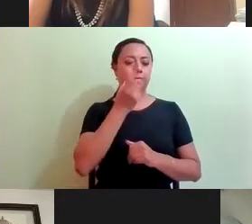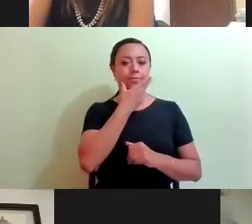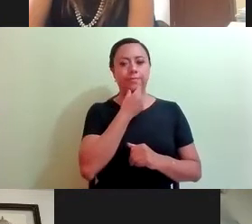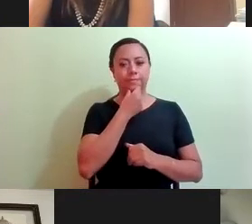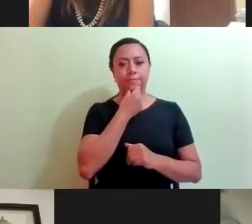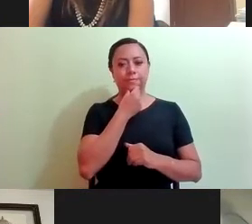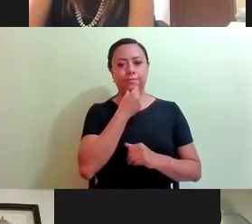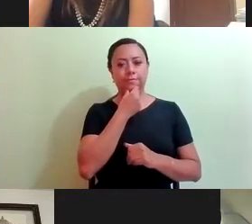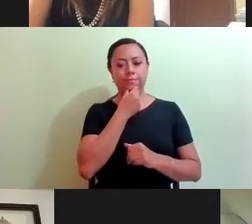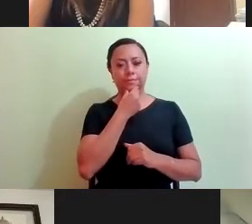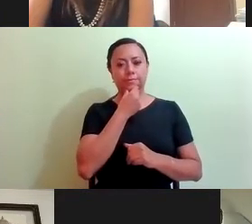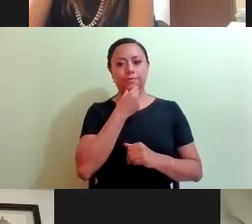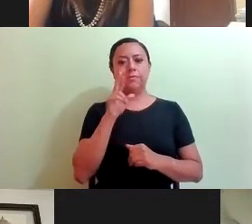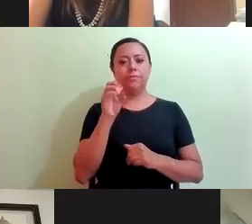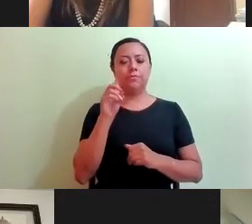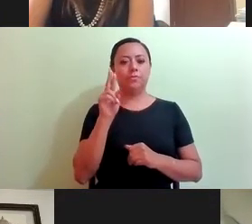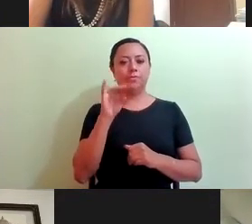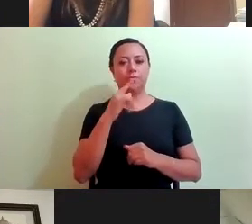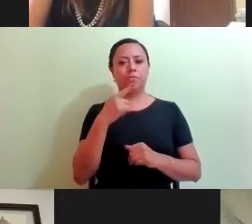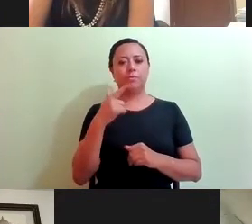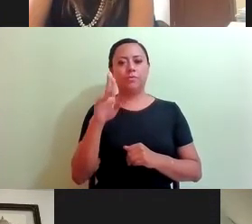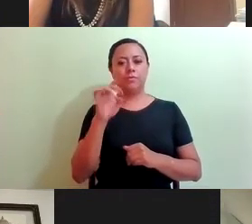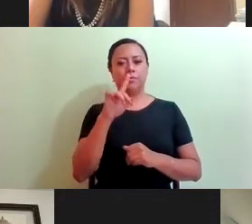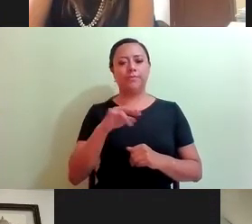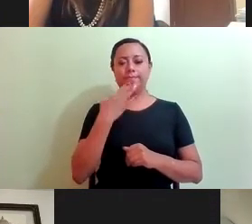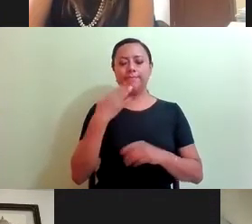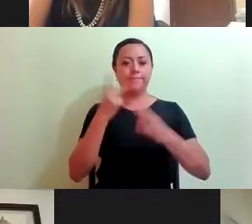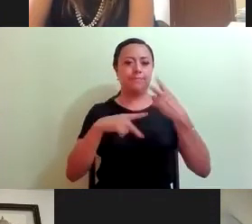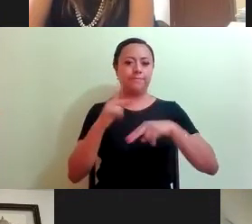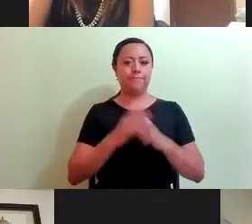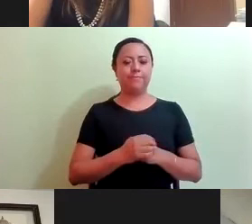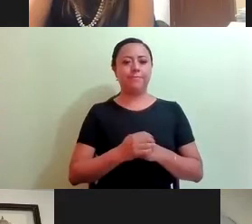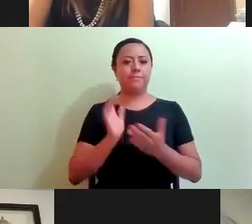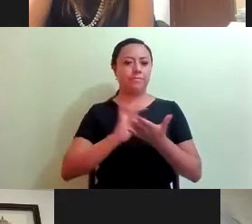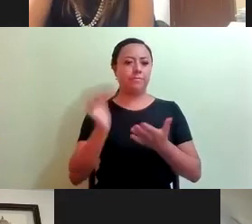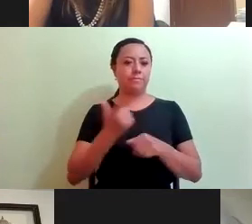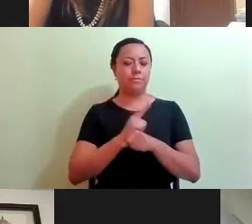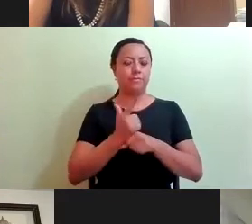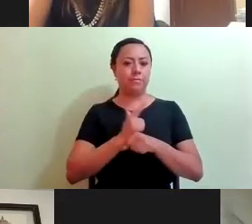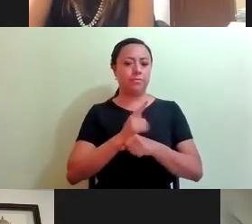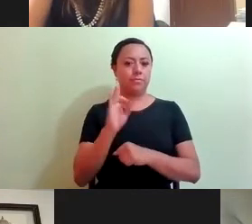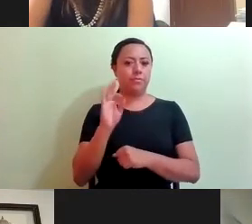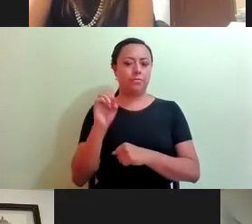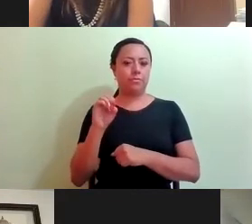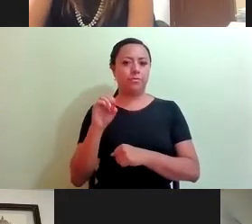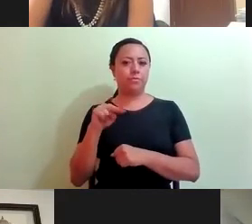comité. Bienvenido, diputado. Muchas gracias, licenciado Fonseca, muy amable. Saludos a todas y a todos.